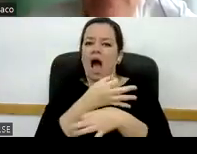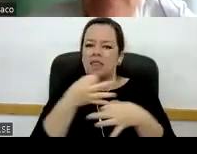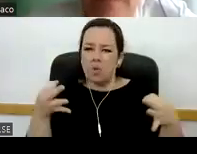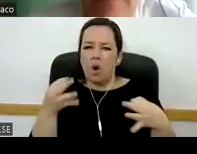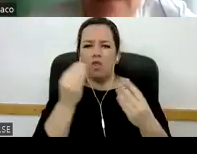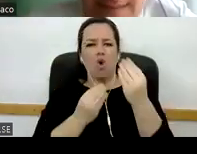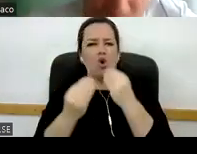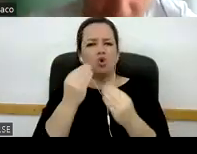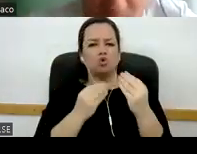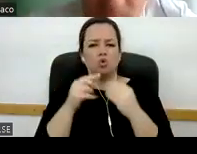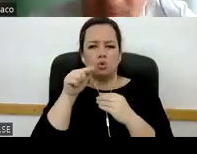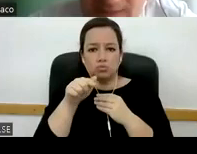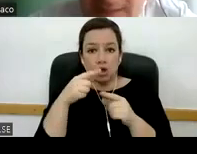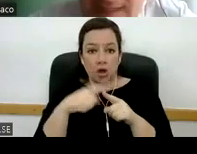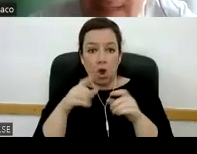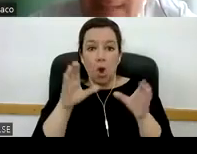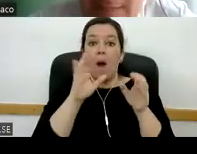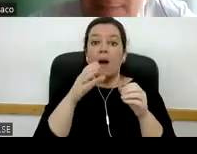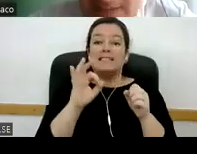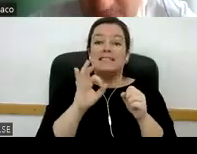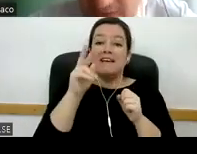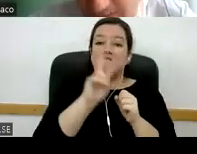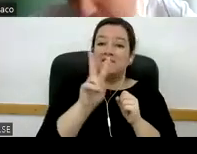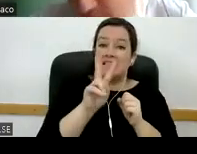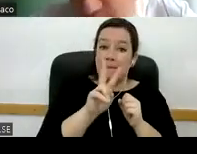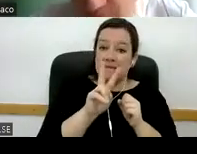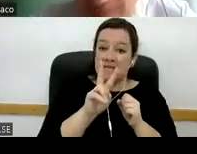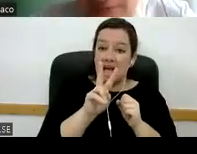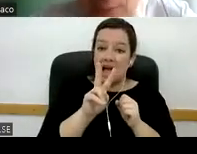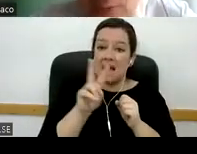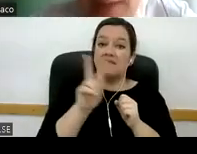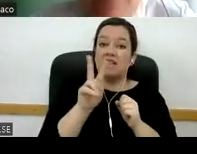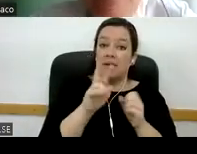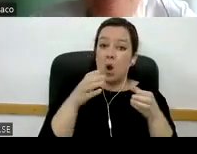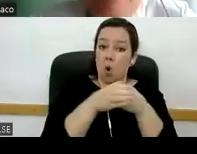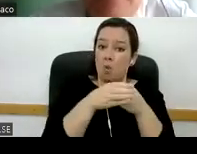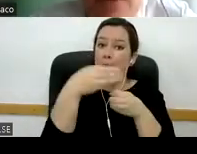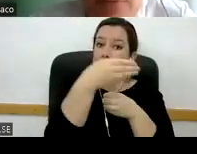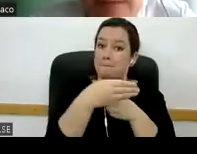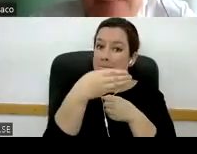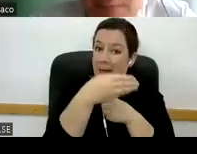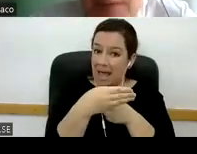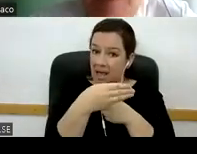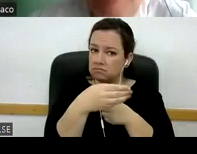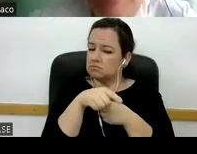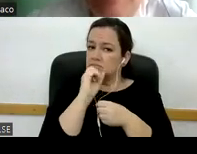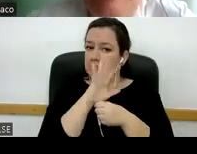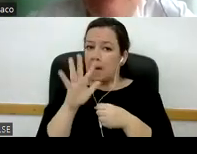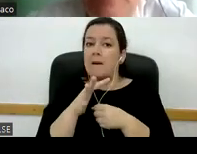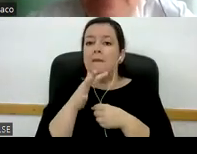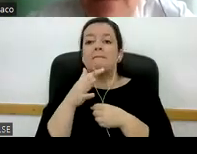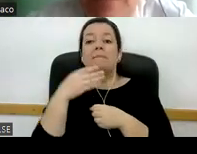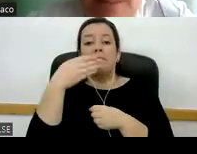de todo el grupo de vitaminas, o sea, de todas las vitaminas del grupo B, pero especialmente de